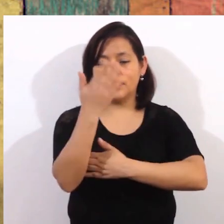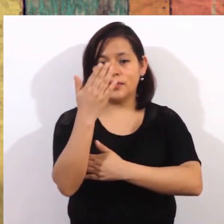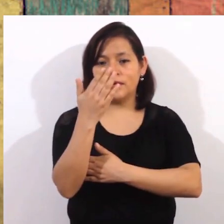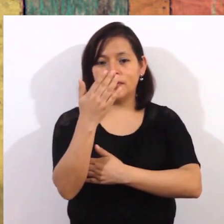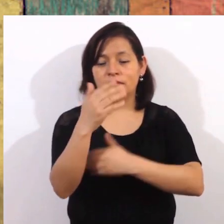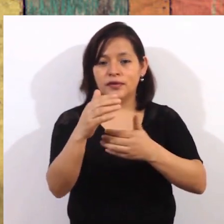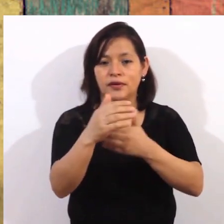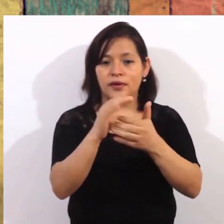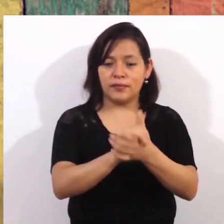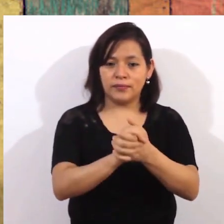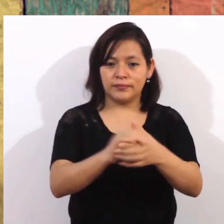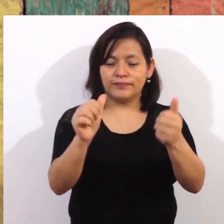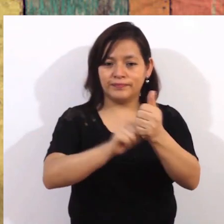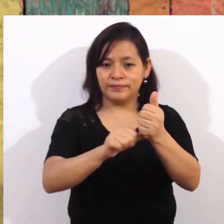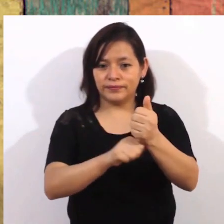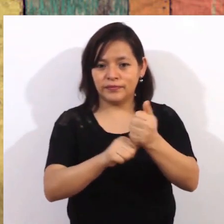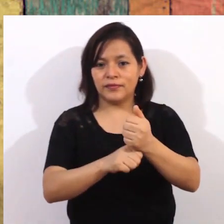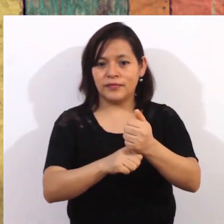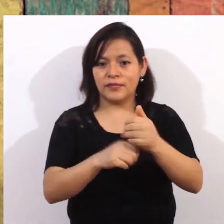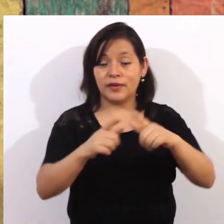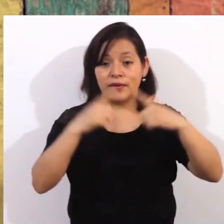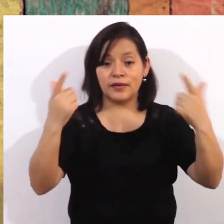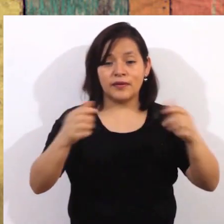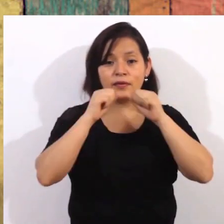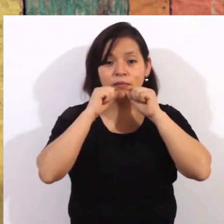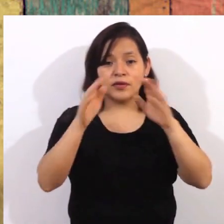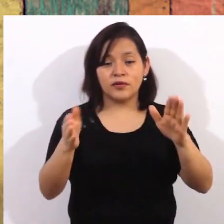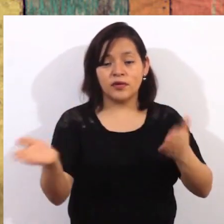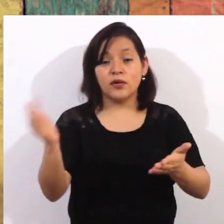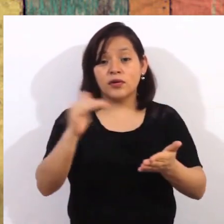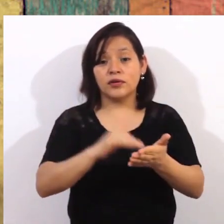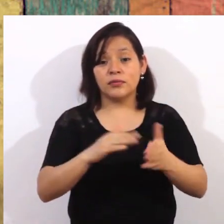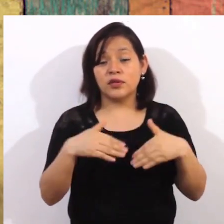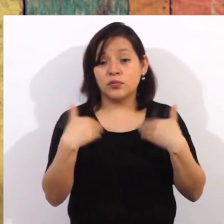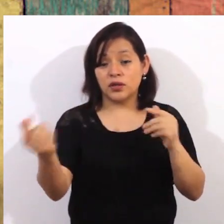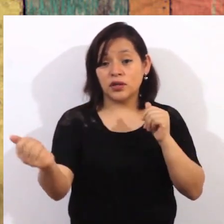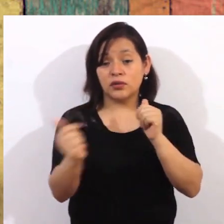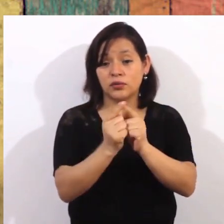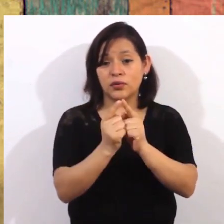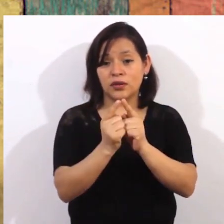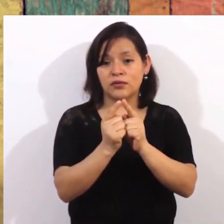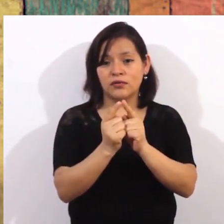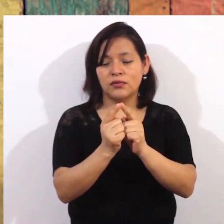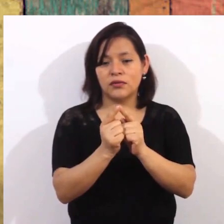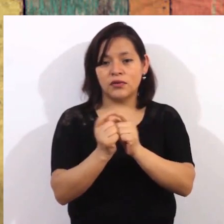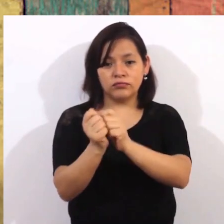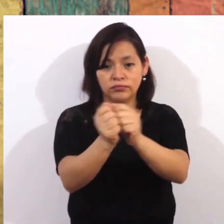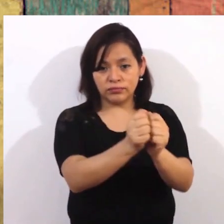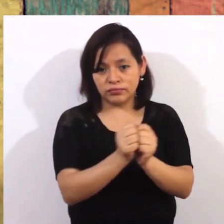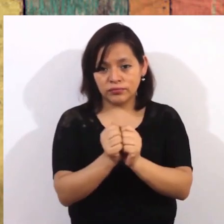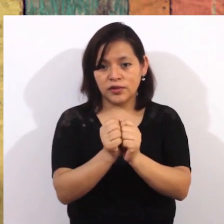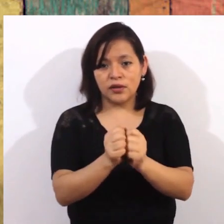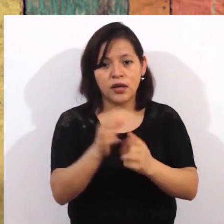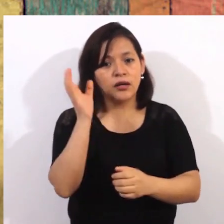Muy buenos días, amigos, hermanos. Es una gran bendición el poder juntarnos nuevamente. En primer lugar, a escuchar